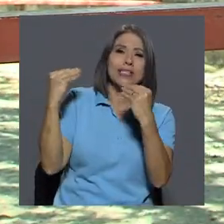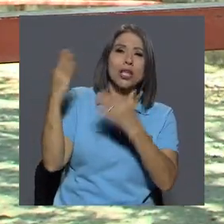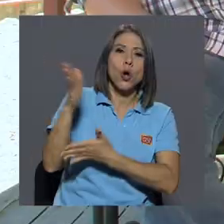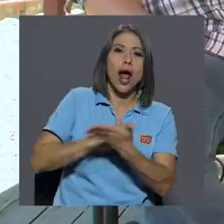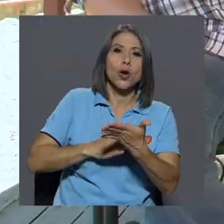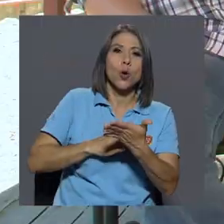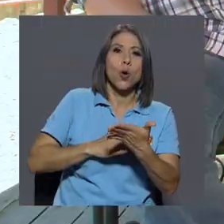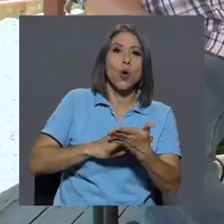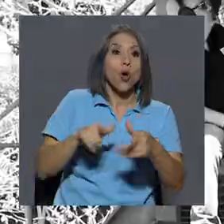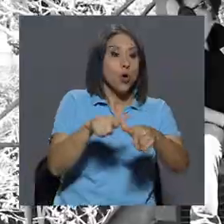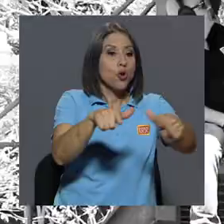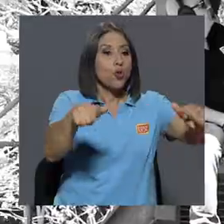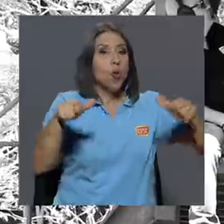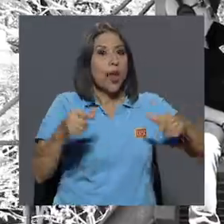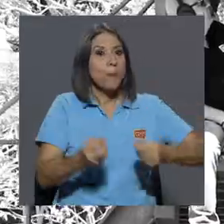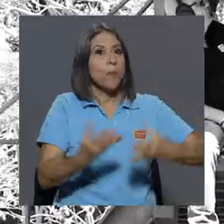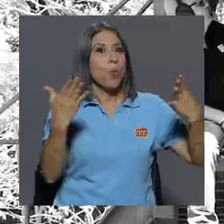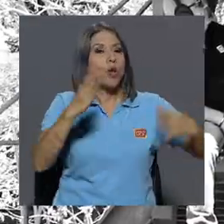de la espalda.